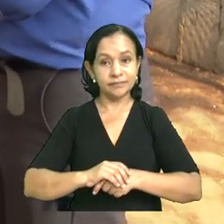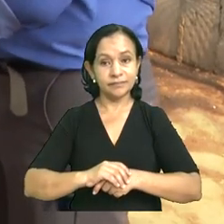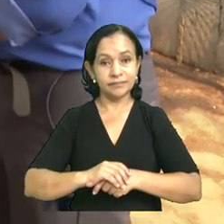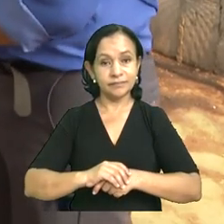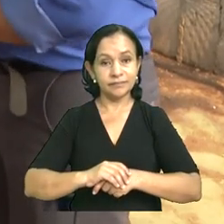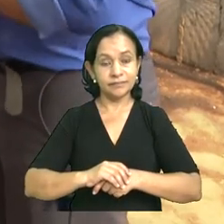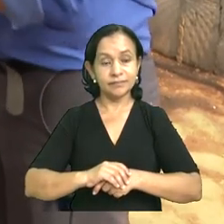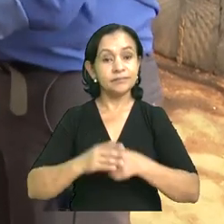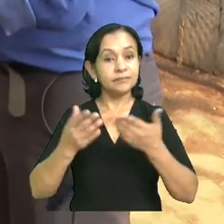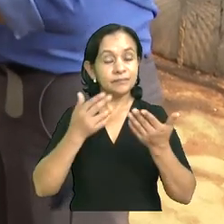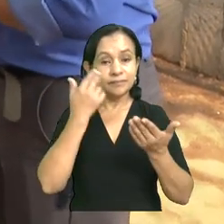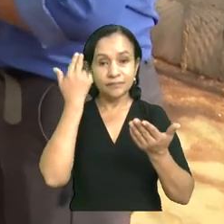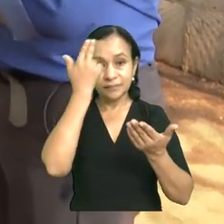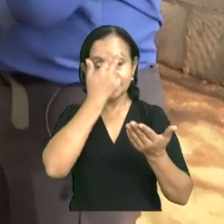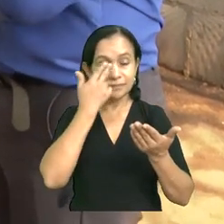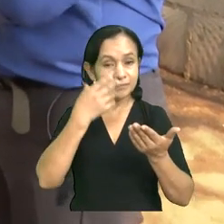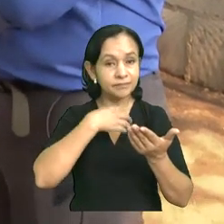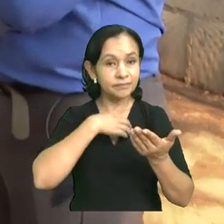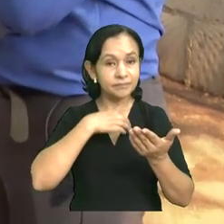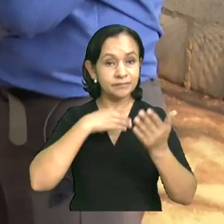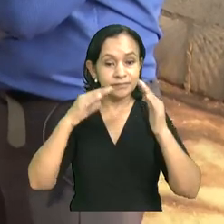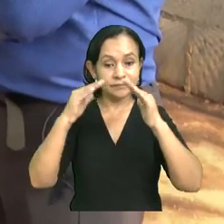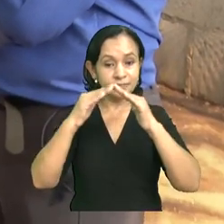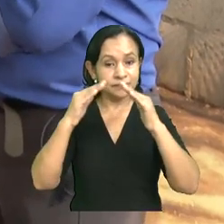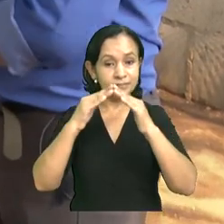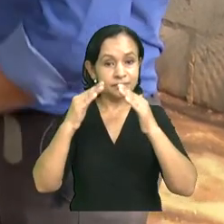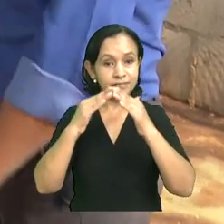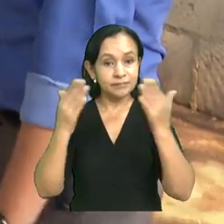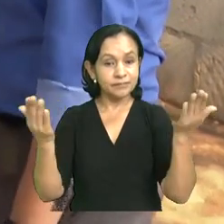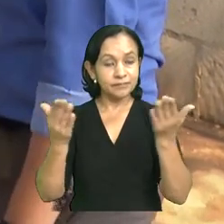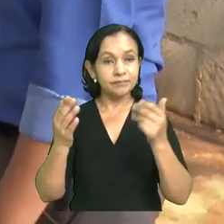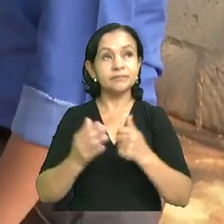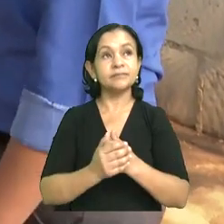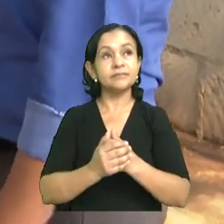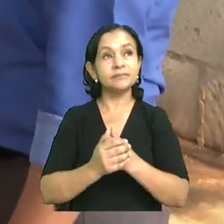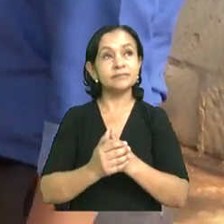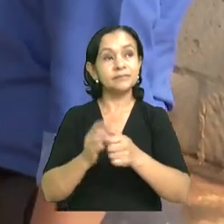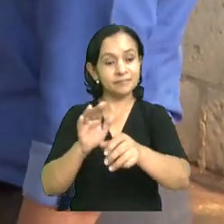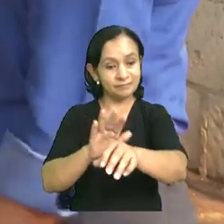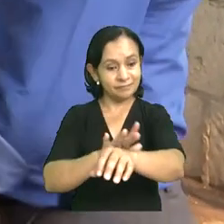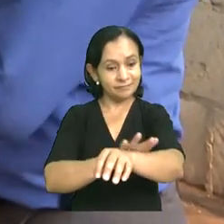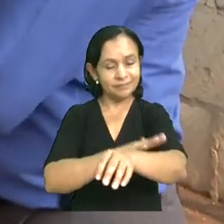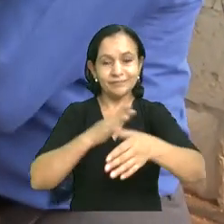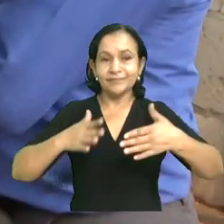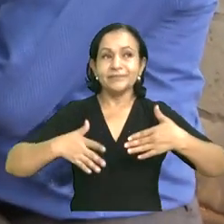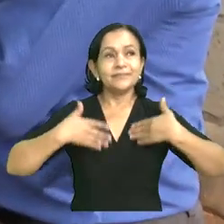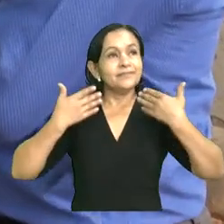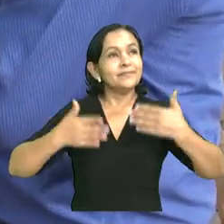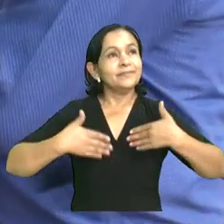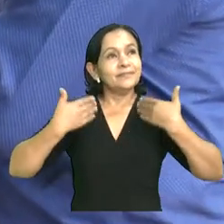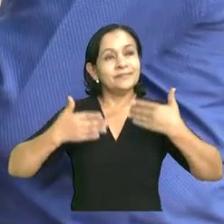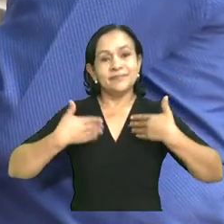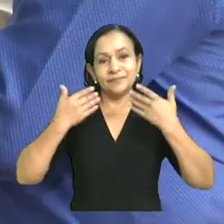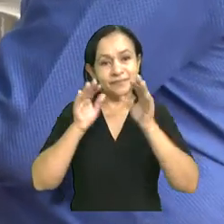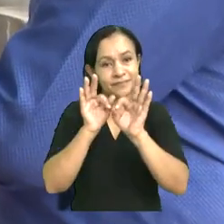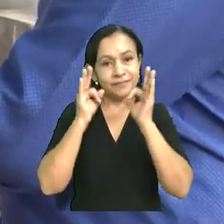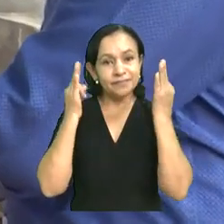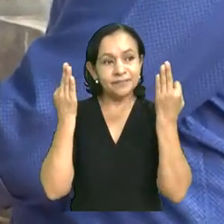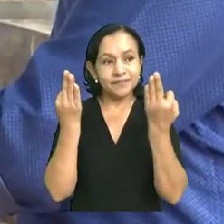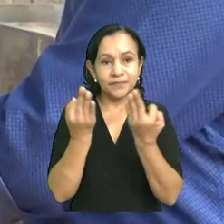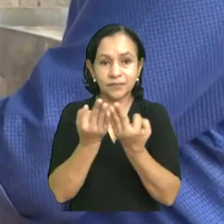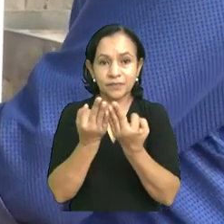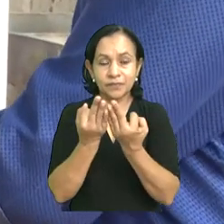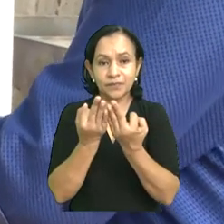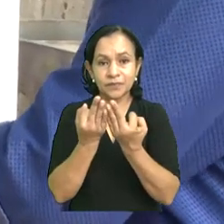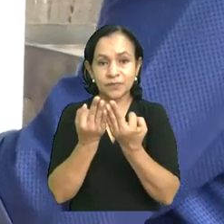siente precisamente ser protagonista de este proceso de restitución de derechos? Nos sentimos felices, toda la familia, ¿verdad?, porque es algo